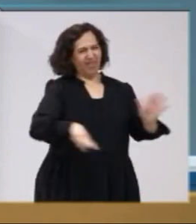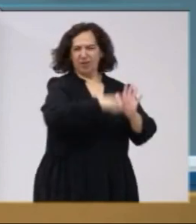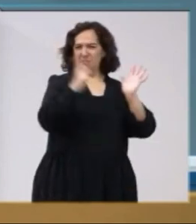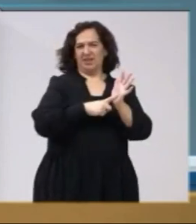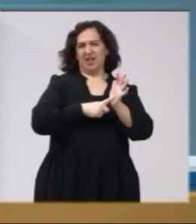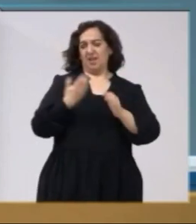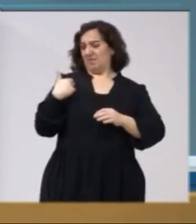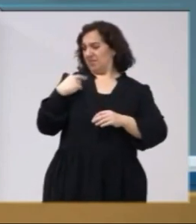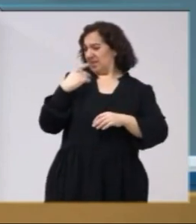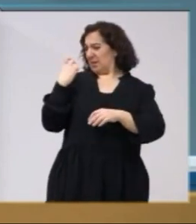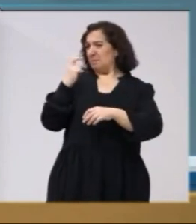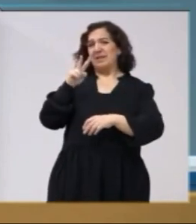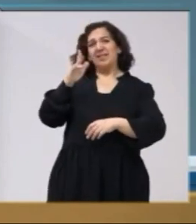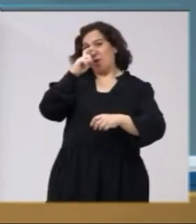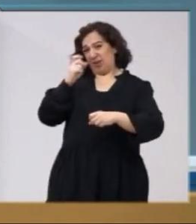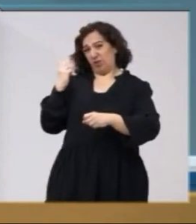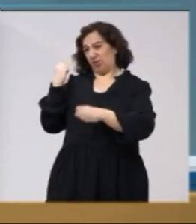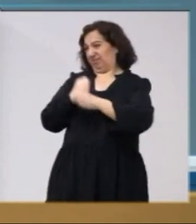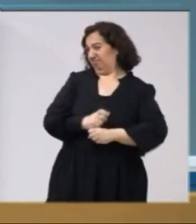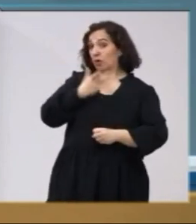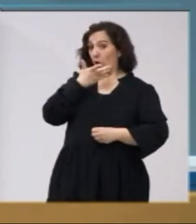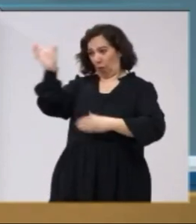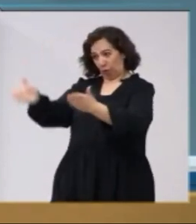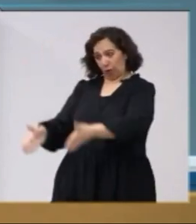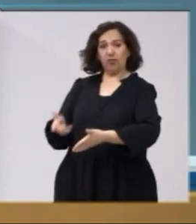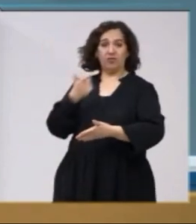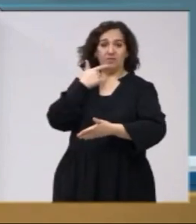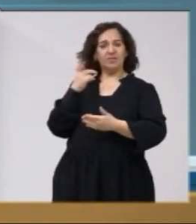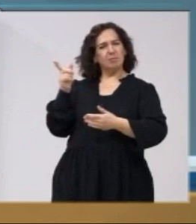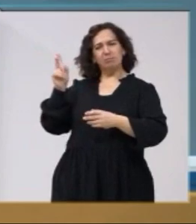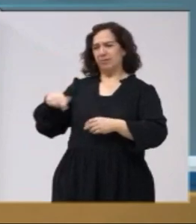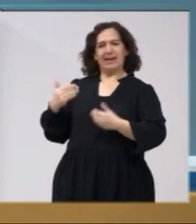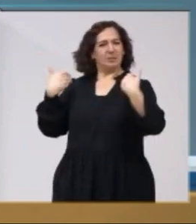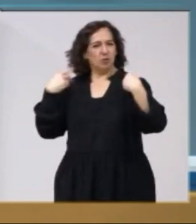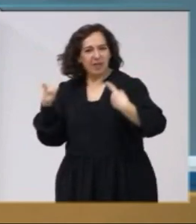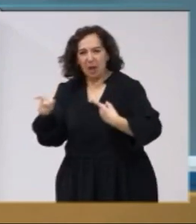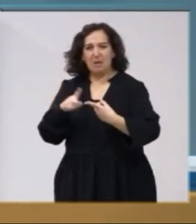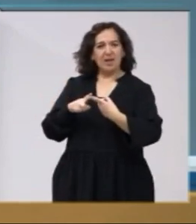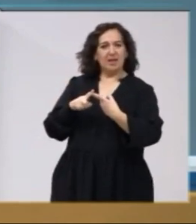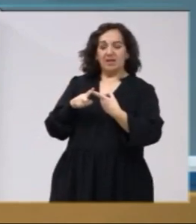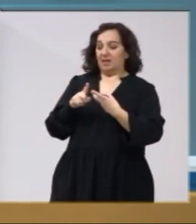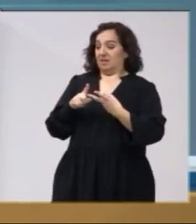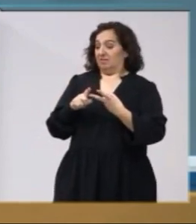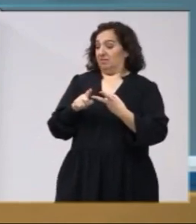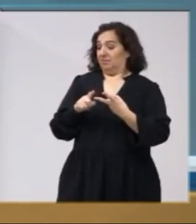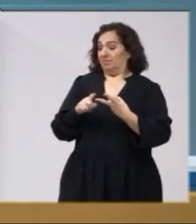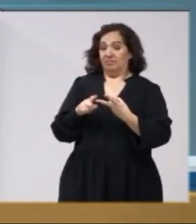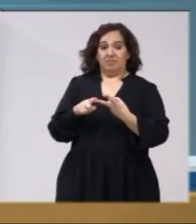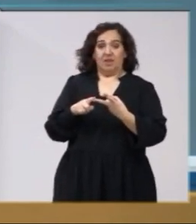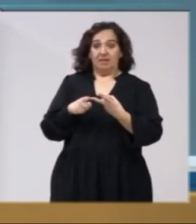25 años, desde el año 95. Responsable de que tengamos la mejor red de carreteras